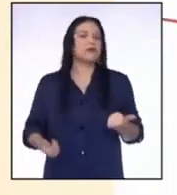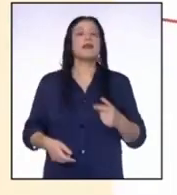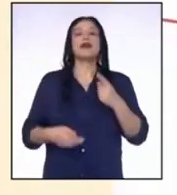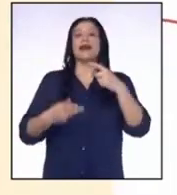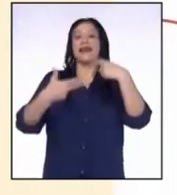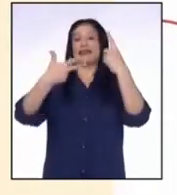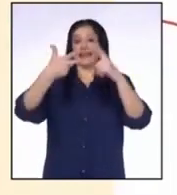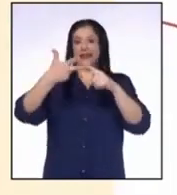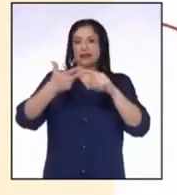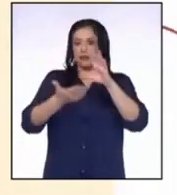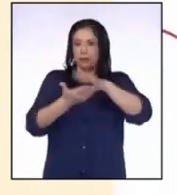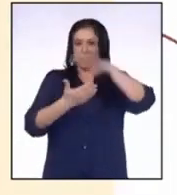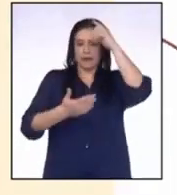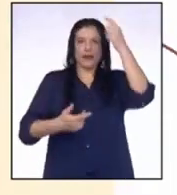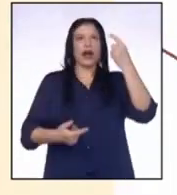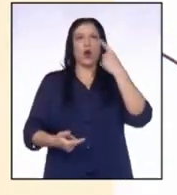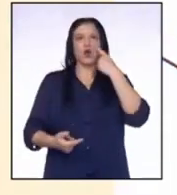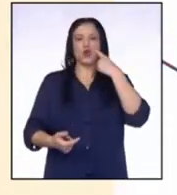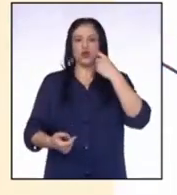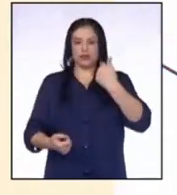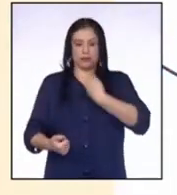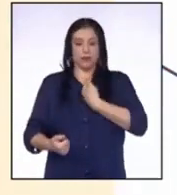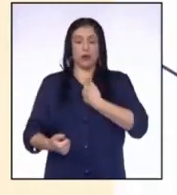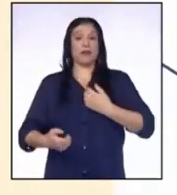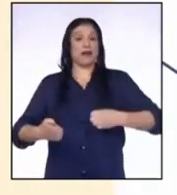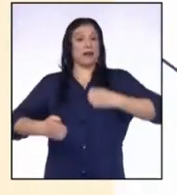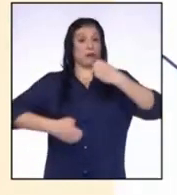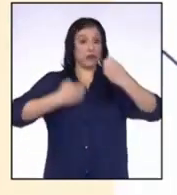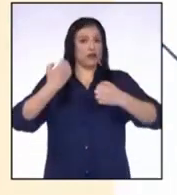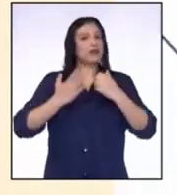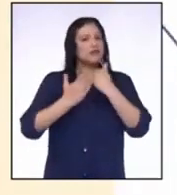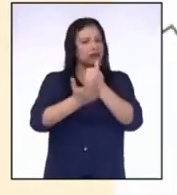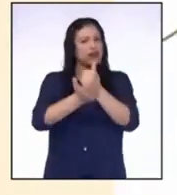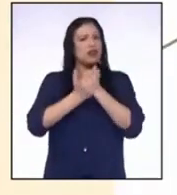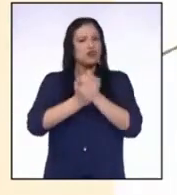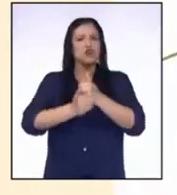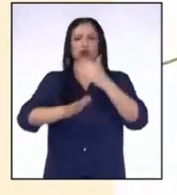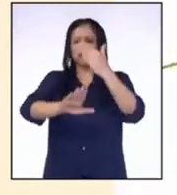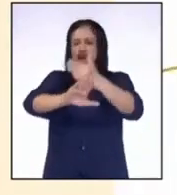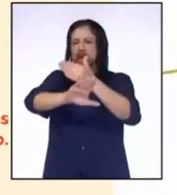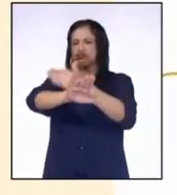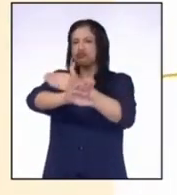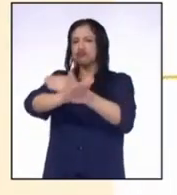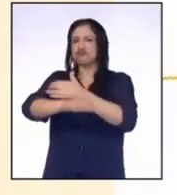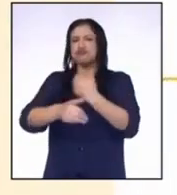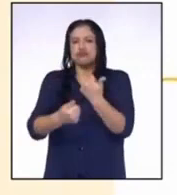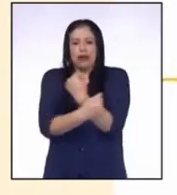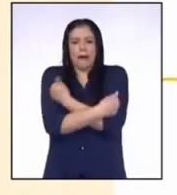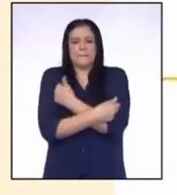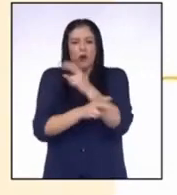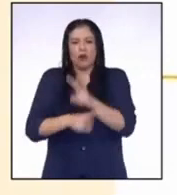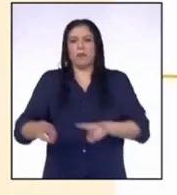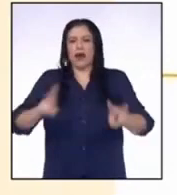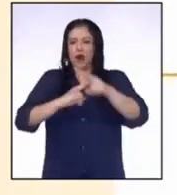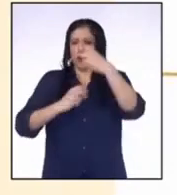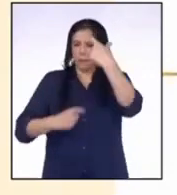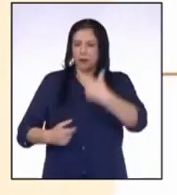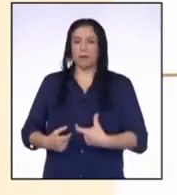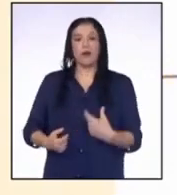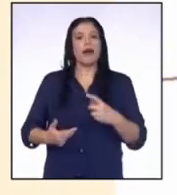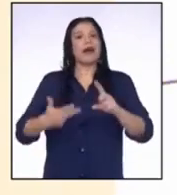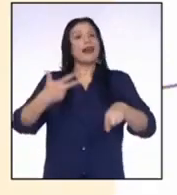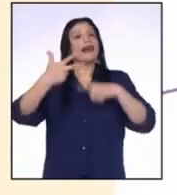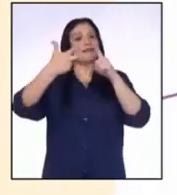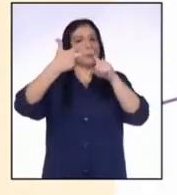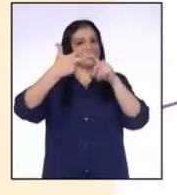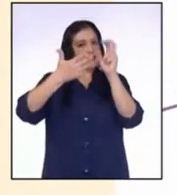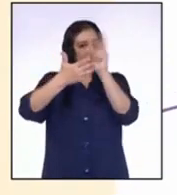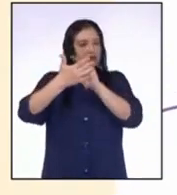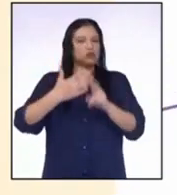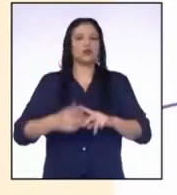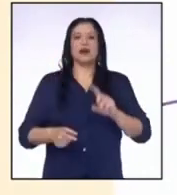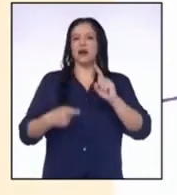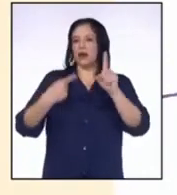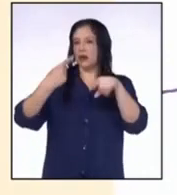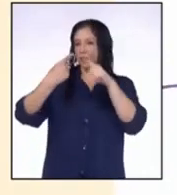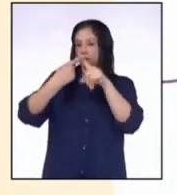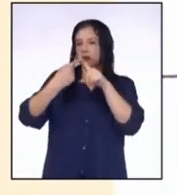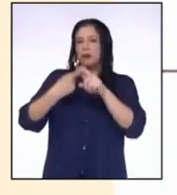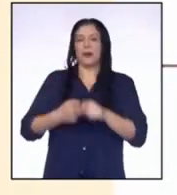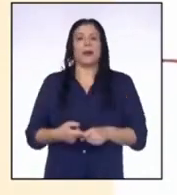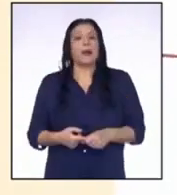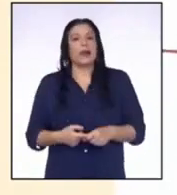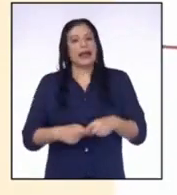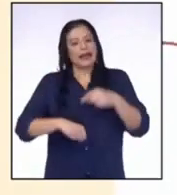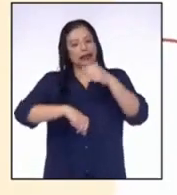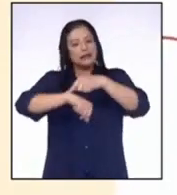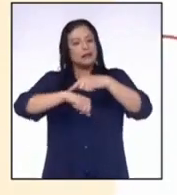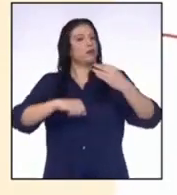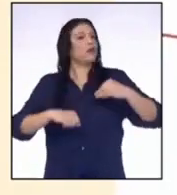3. Aprender a reconocer nuestras emociones ayuda con la mejora de la autoestima. De la tercera lectura apunté: 1. Es